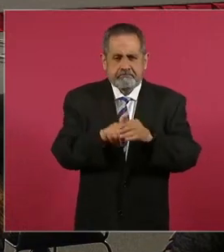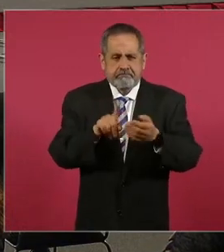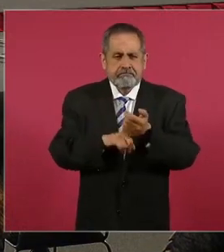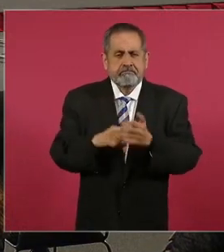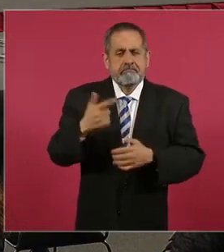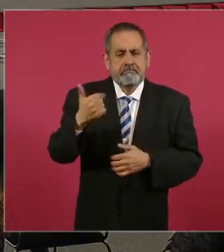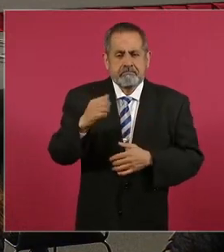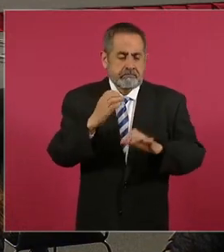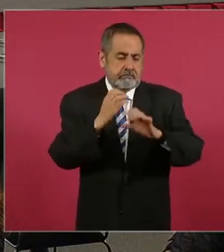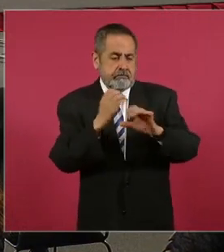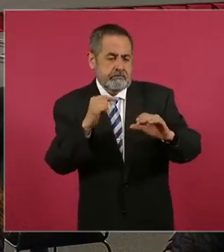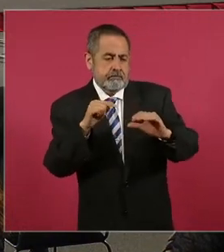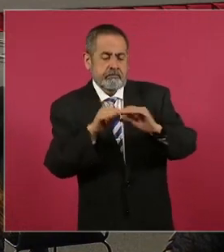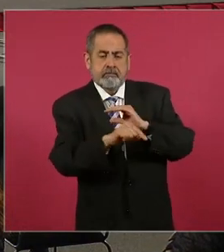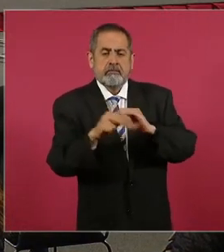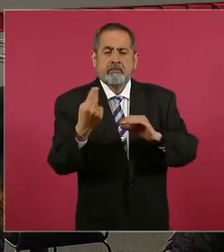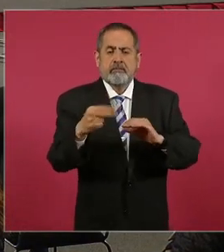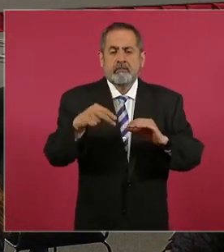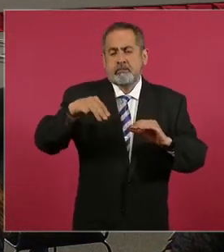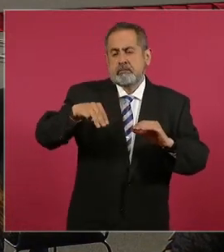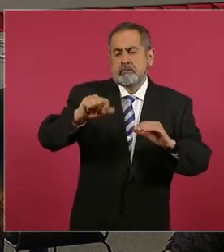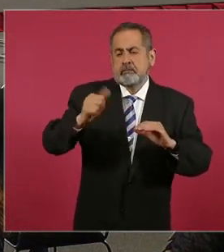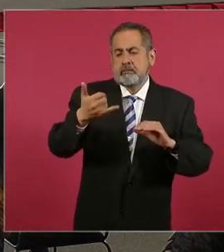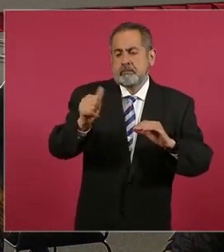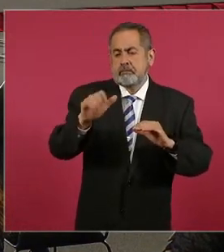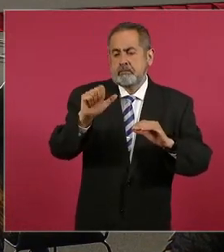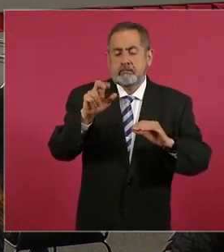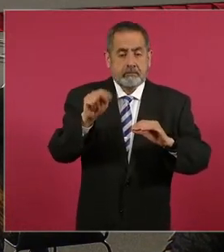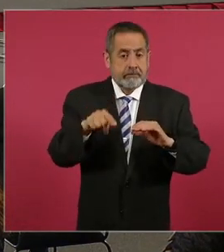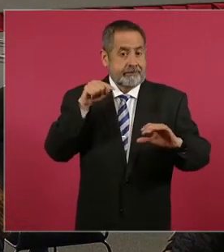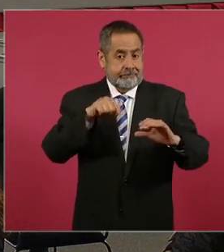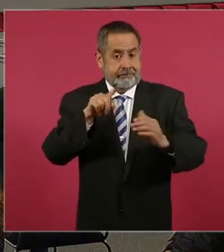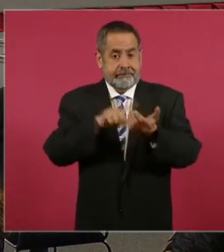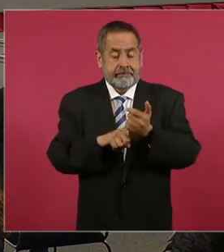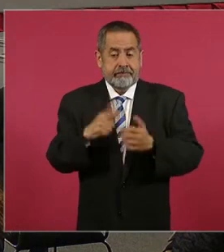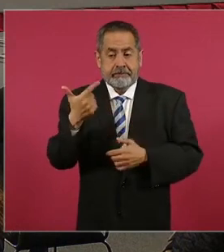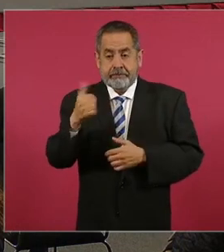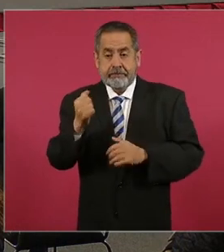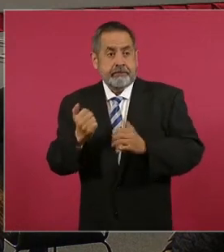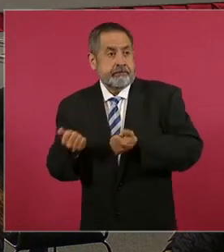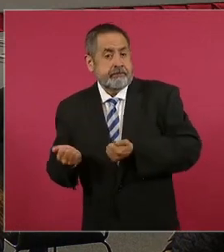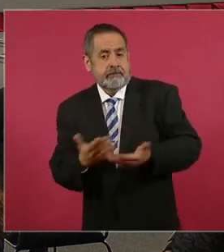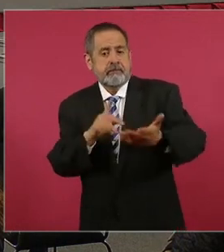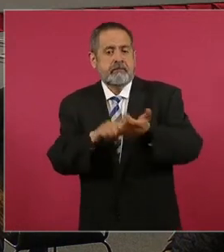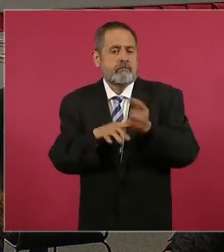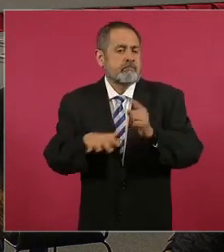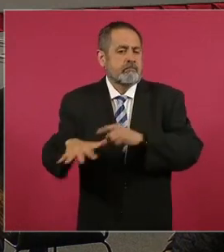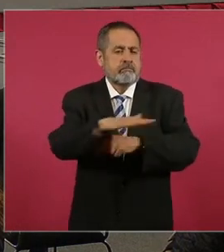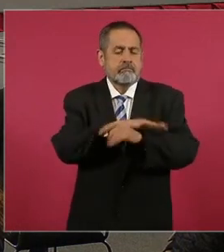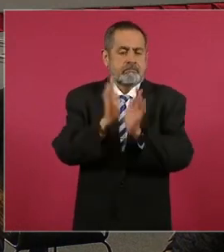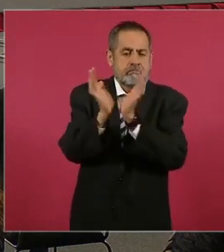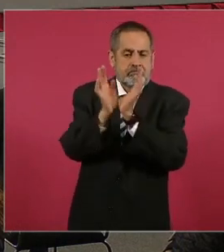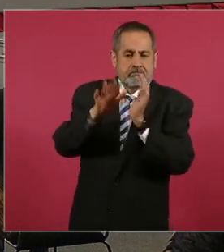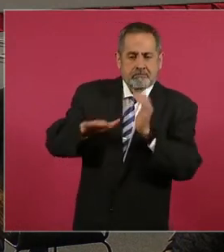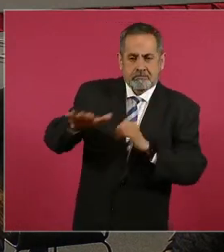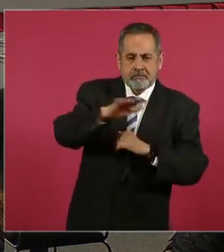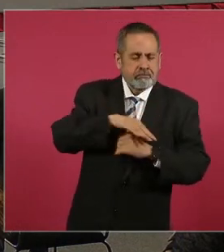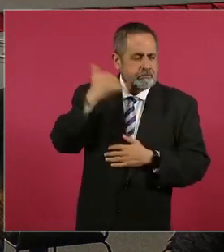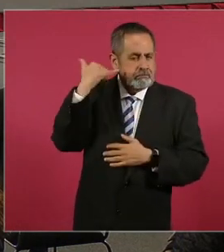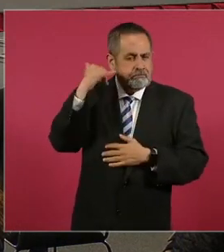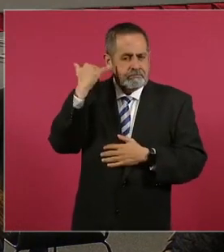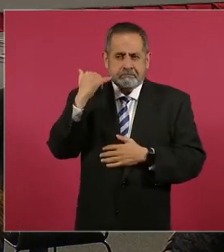del gasoducto Mayacán, que transporta gas a Yucatán desde hace 22 años.